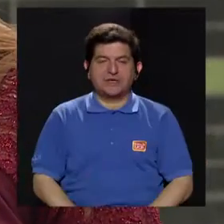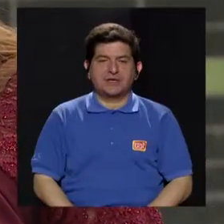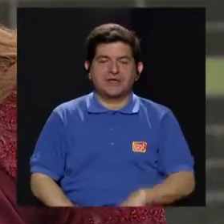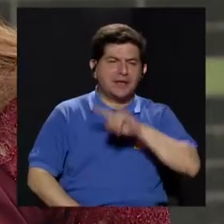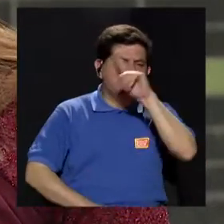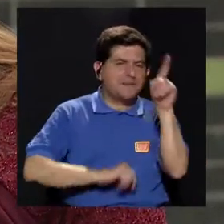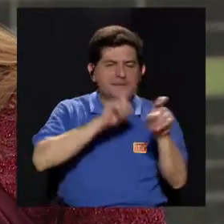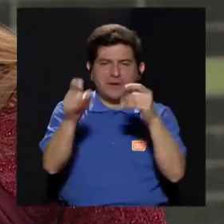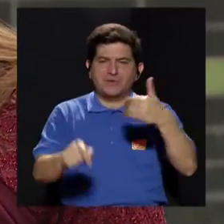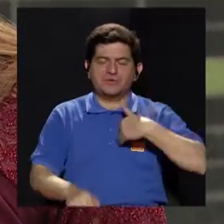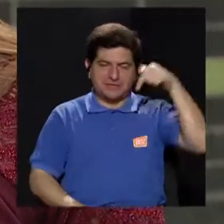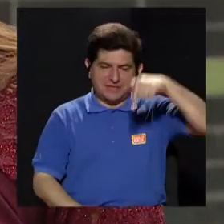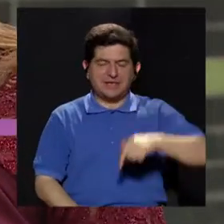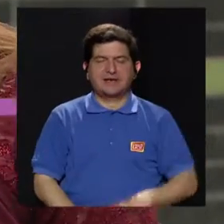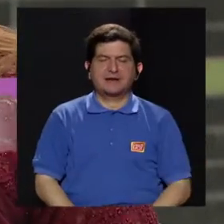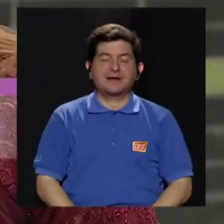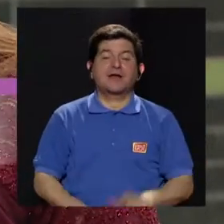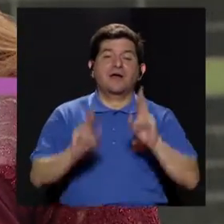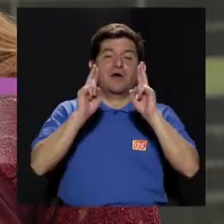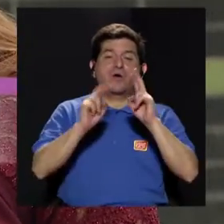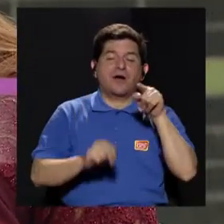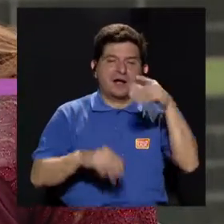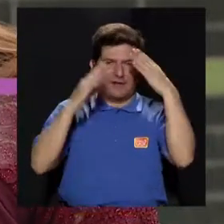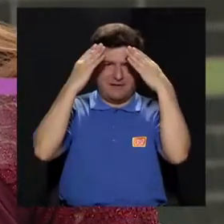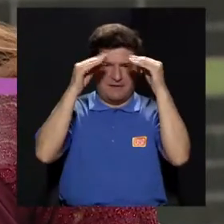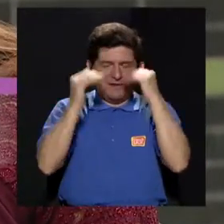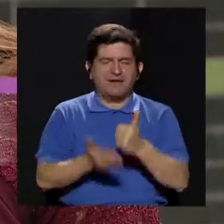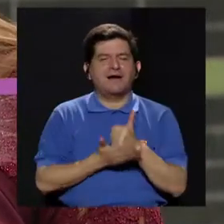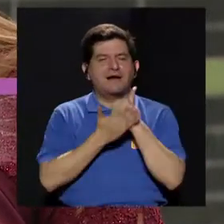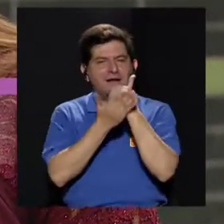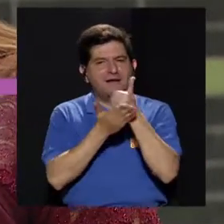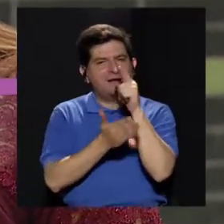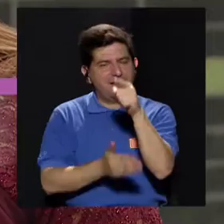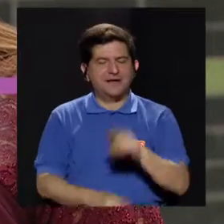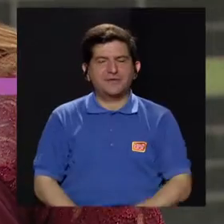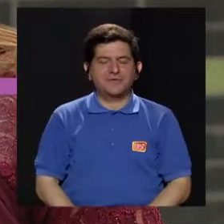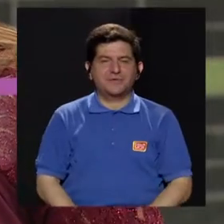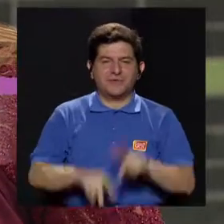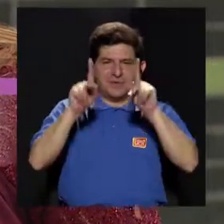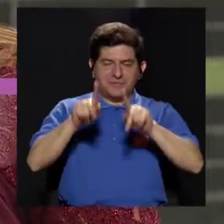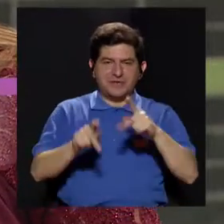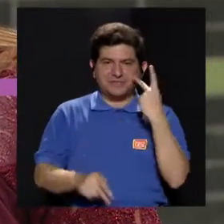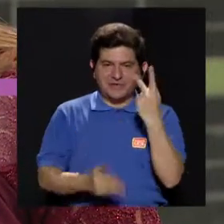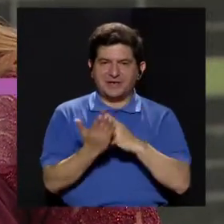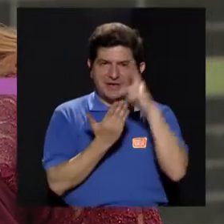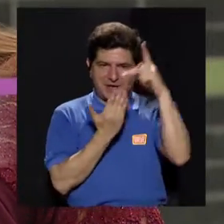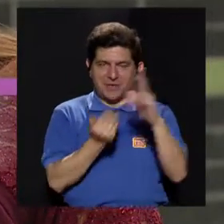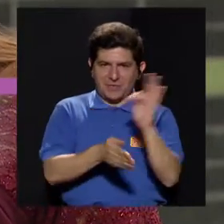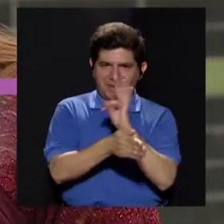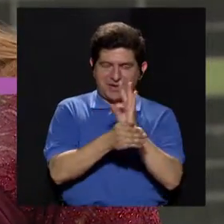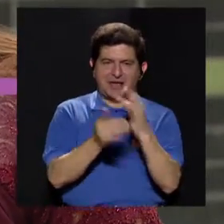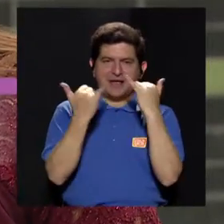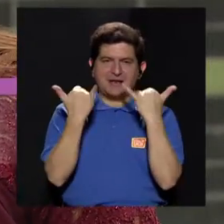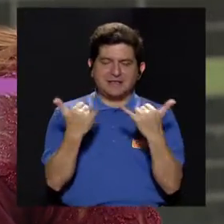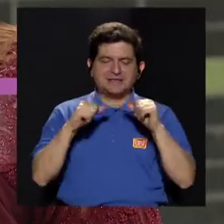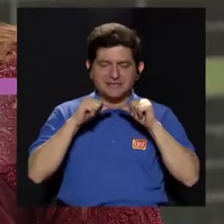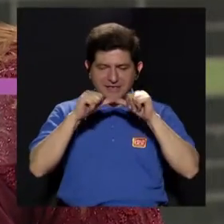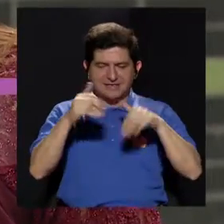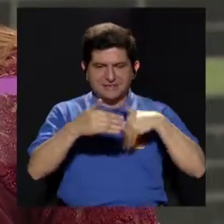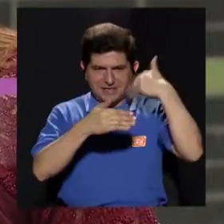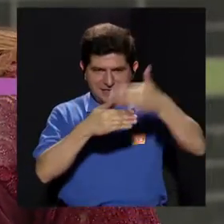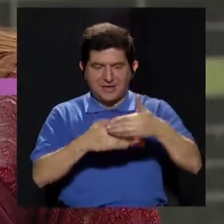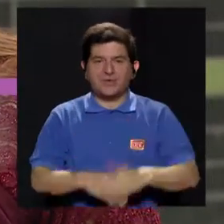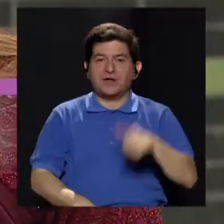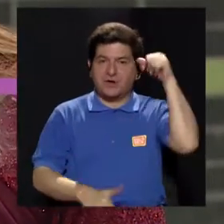retornar con más de las preguntas que tenemos aquí pendientes. Ojalá que esta información sea muy valiosa para usted, amigo televidente. Ya ahorita vamos